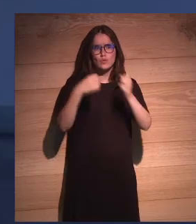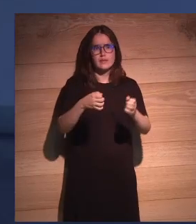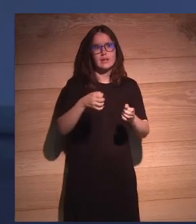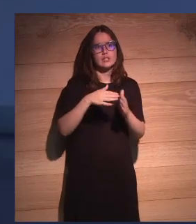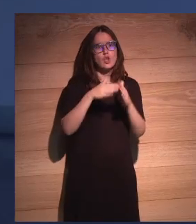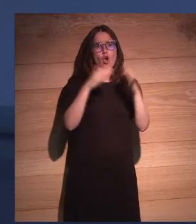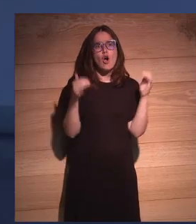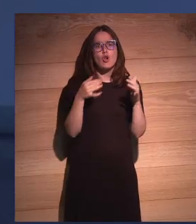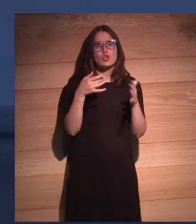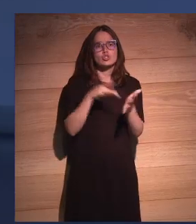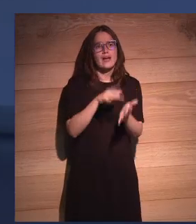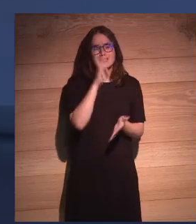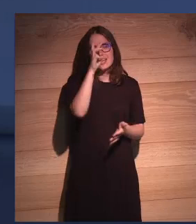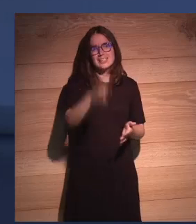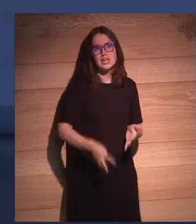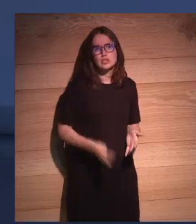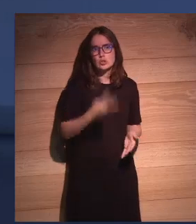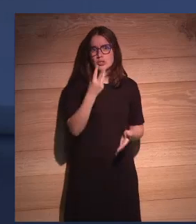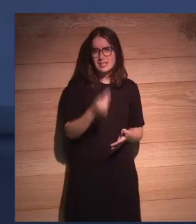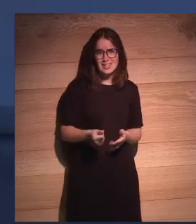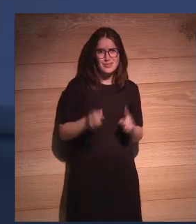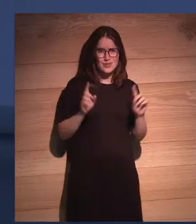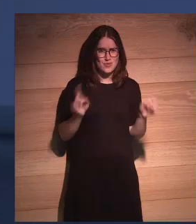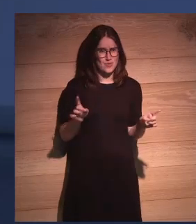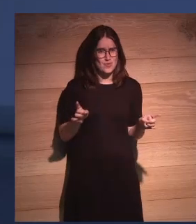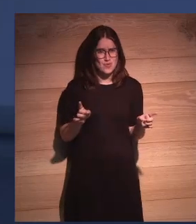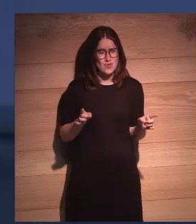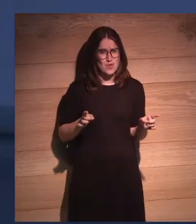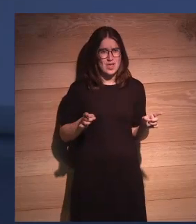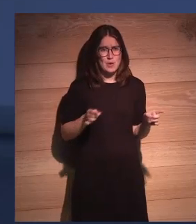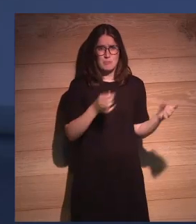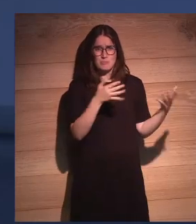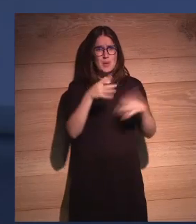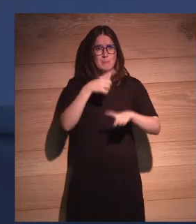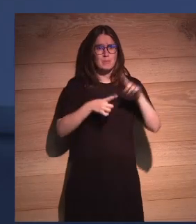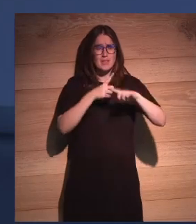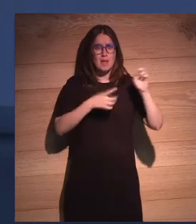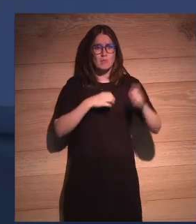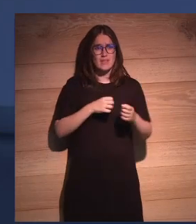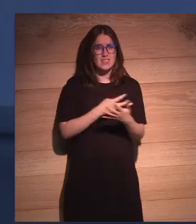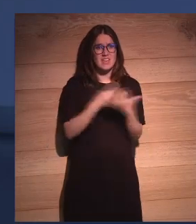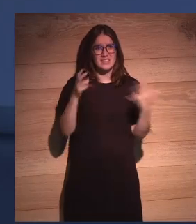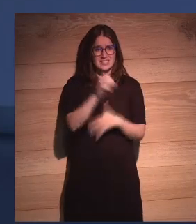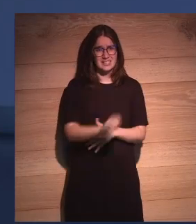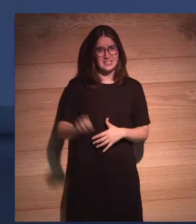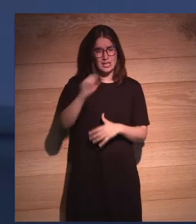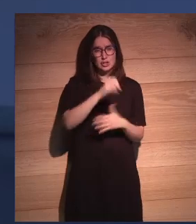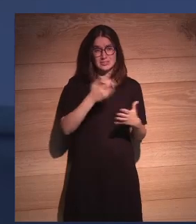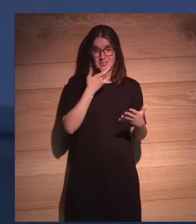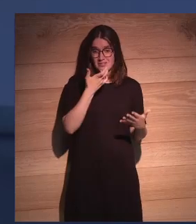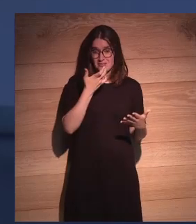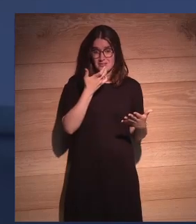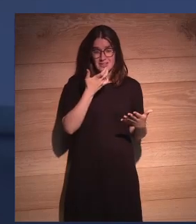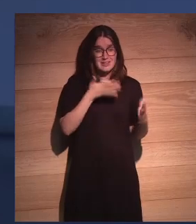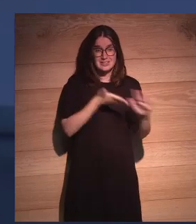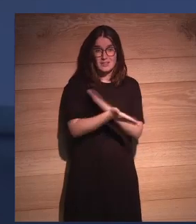refugiados no son sitios donde uno pase 3 años o 3 días, no, el término medio de estancia puede llegar a los 17 años, es toda una vida, y